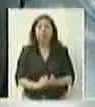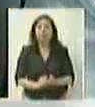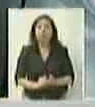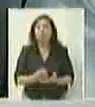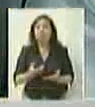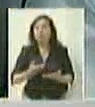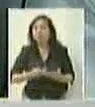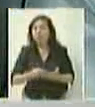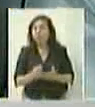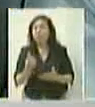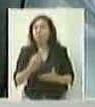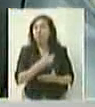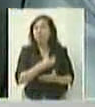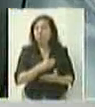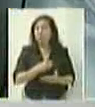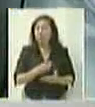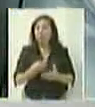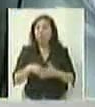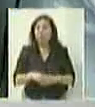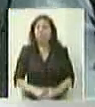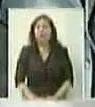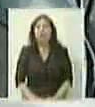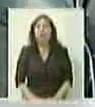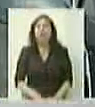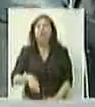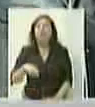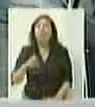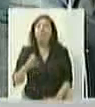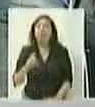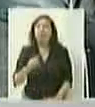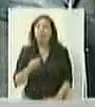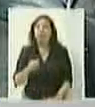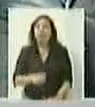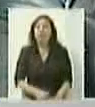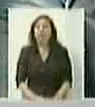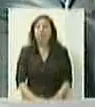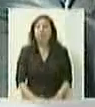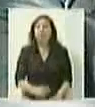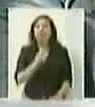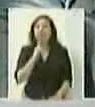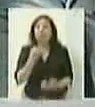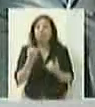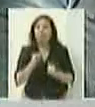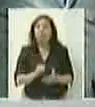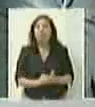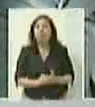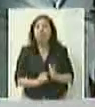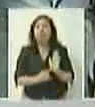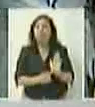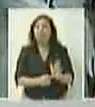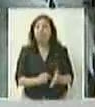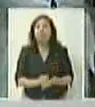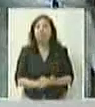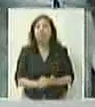tanto del Premier o en todo caso del Ministro del Interior, el señor Pedraza, y la primera dama. Esta información fue presentada